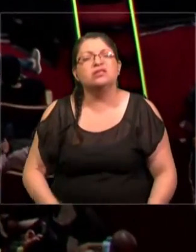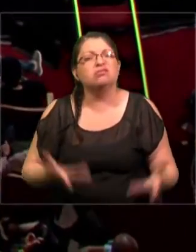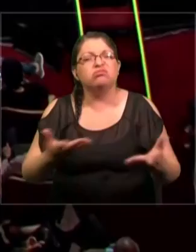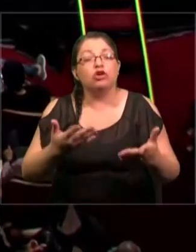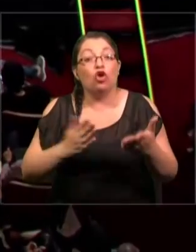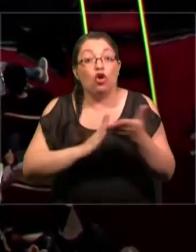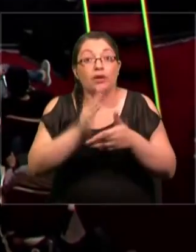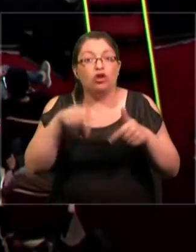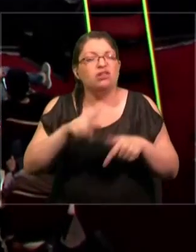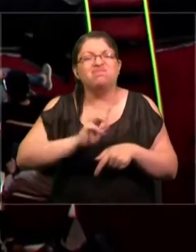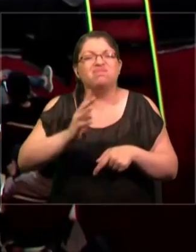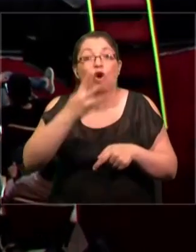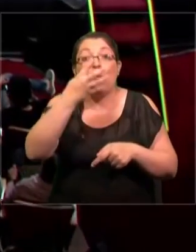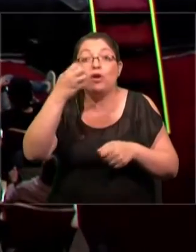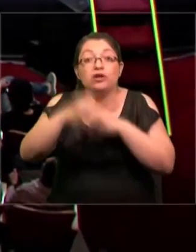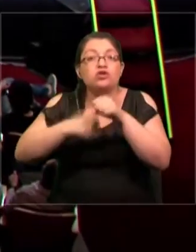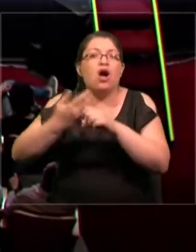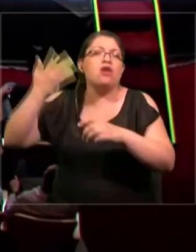años.